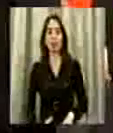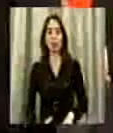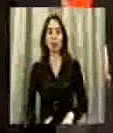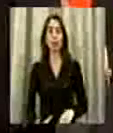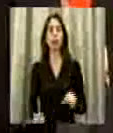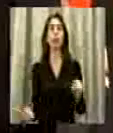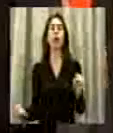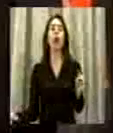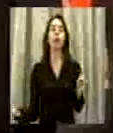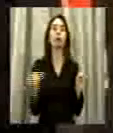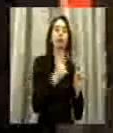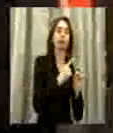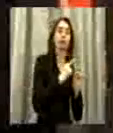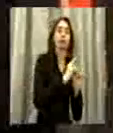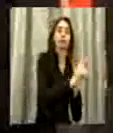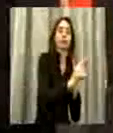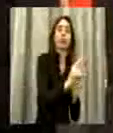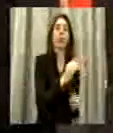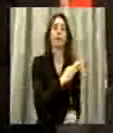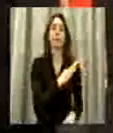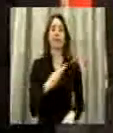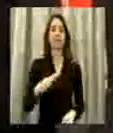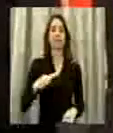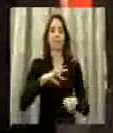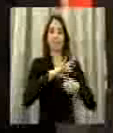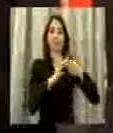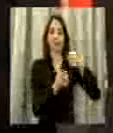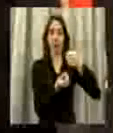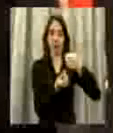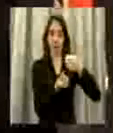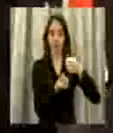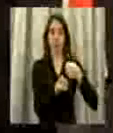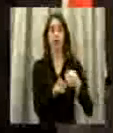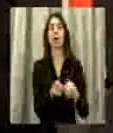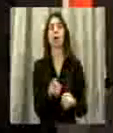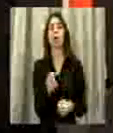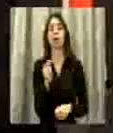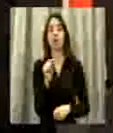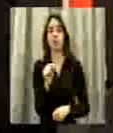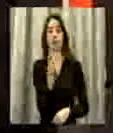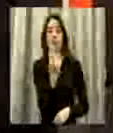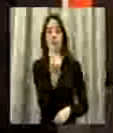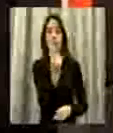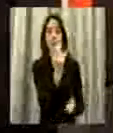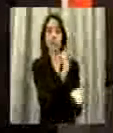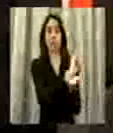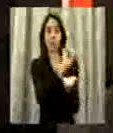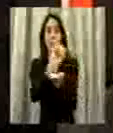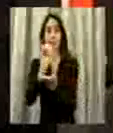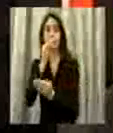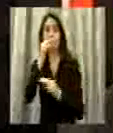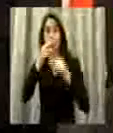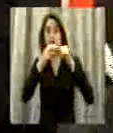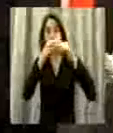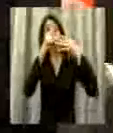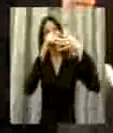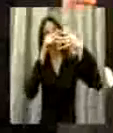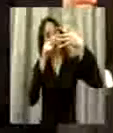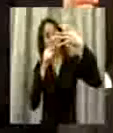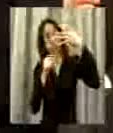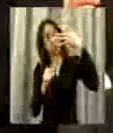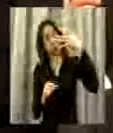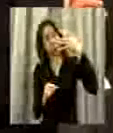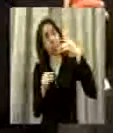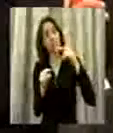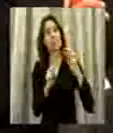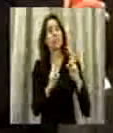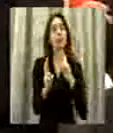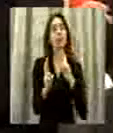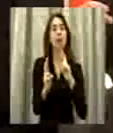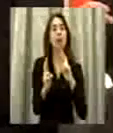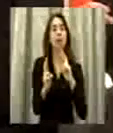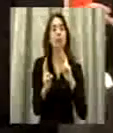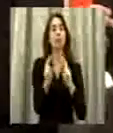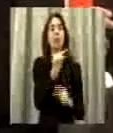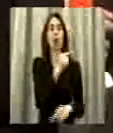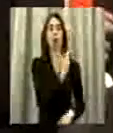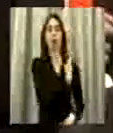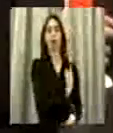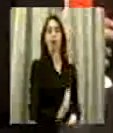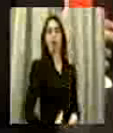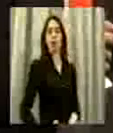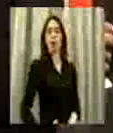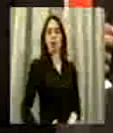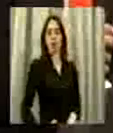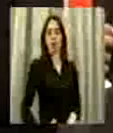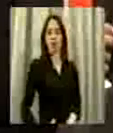del Ministerio de Hacienda. Pero, en definitiva, estos 12 organismos tienen su relación con el gobierno a